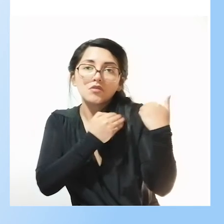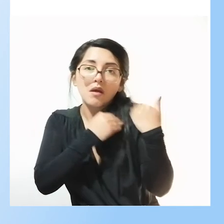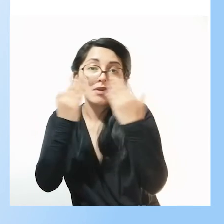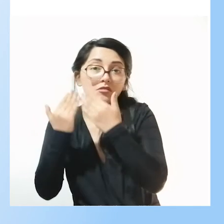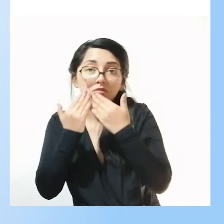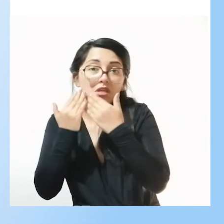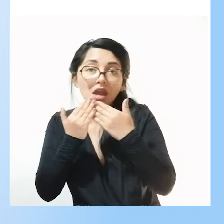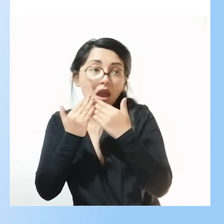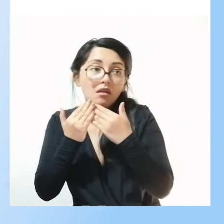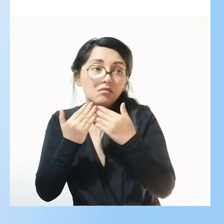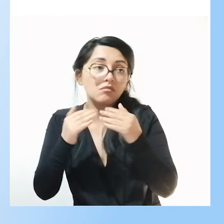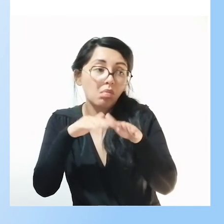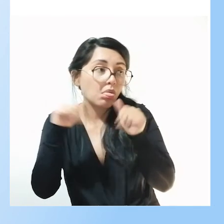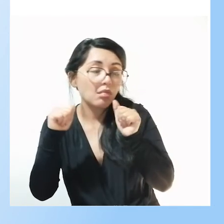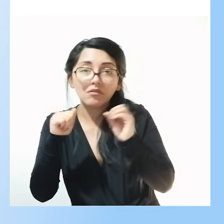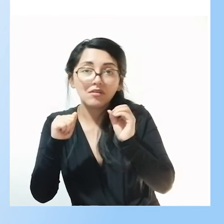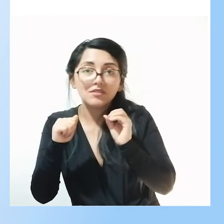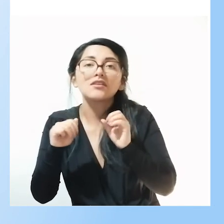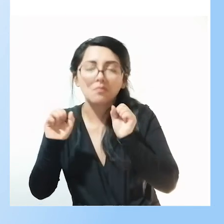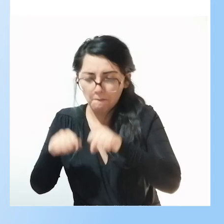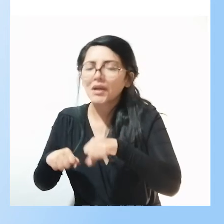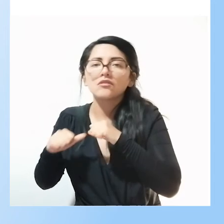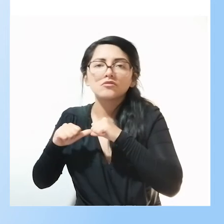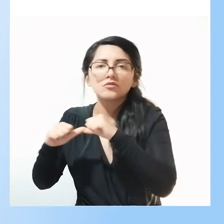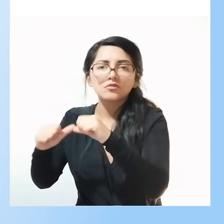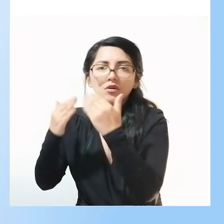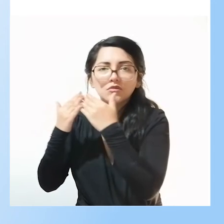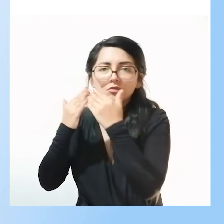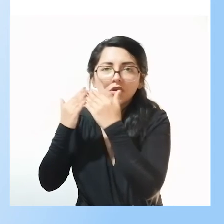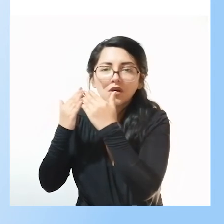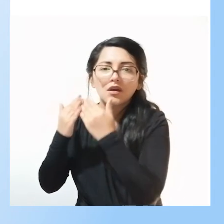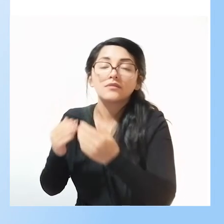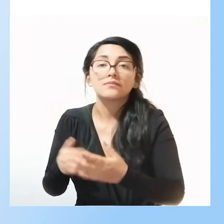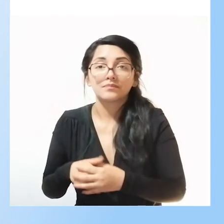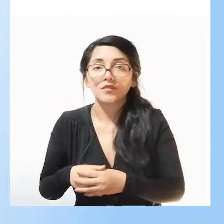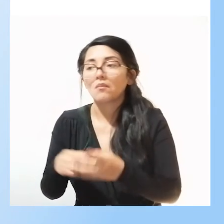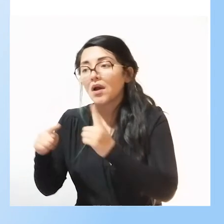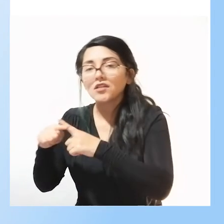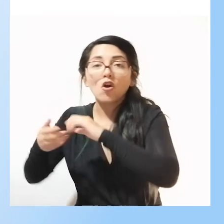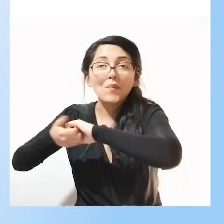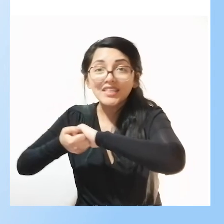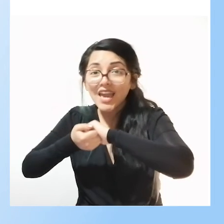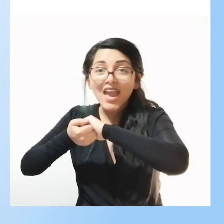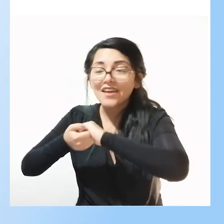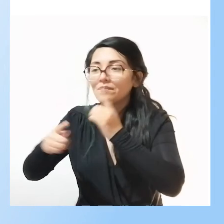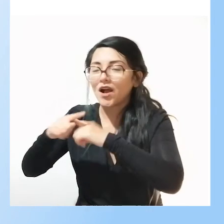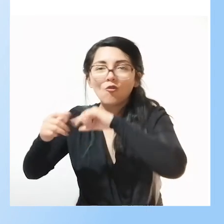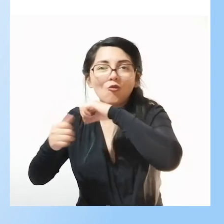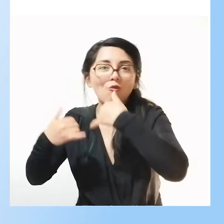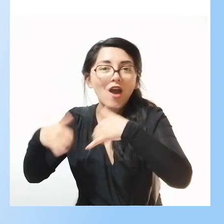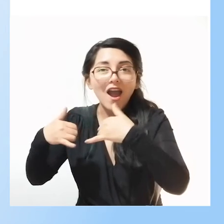el niño es amigo, es compañero, si la pedagogía hospitalaria es de calidad. Pero por otro lado, es